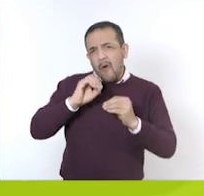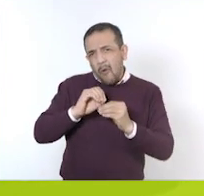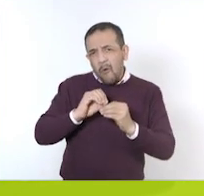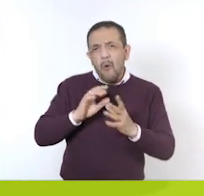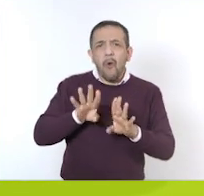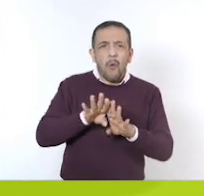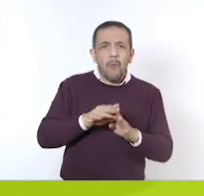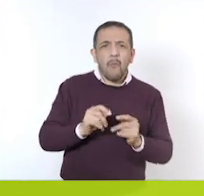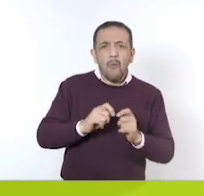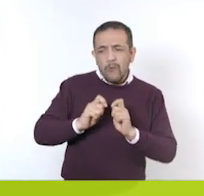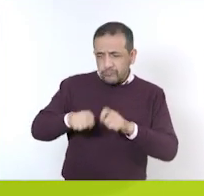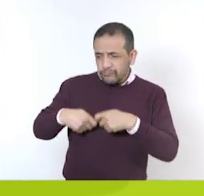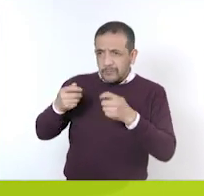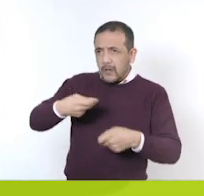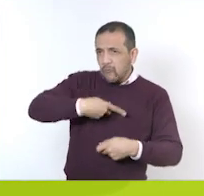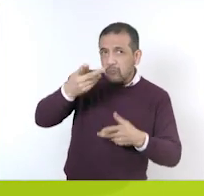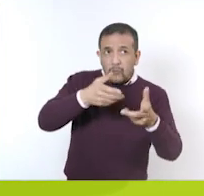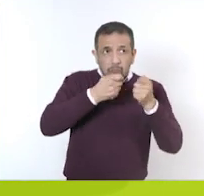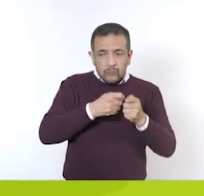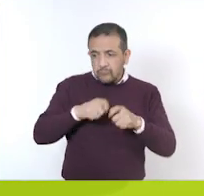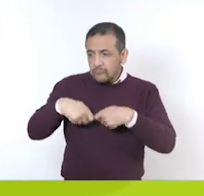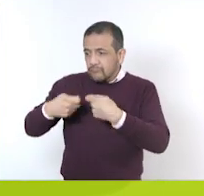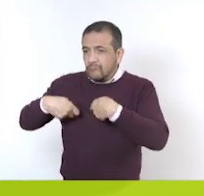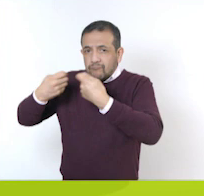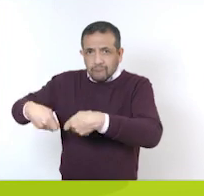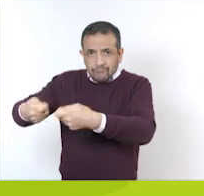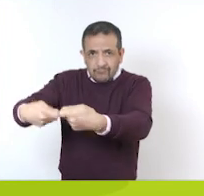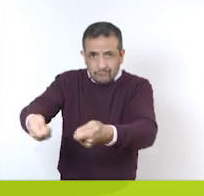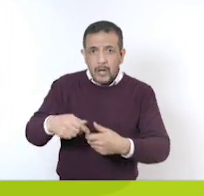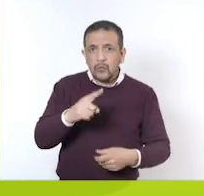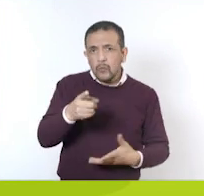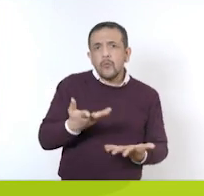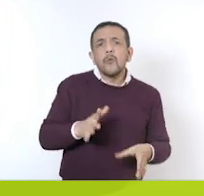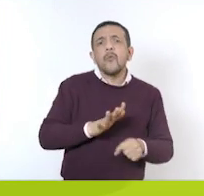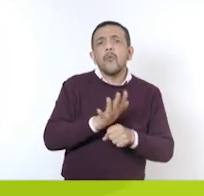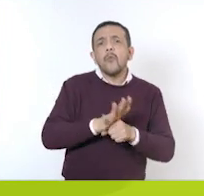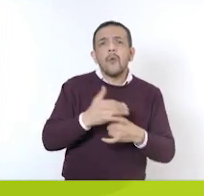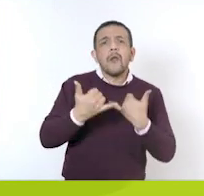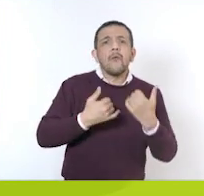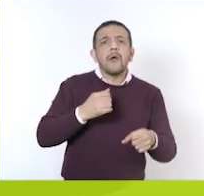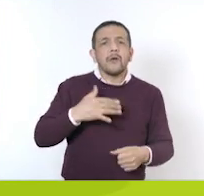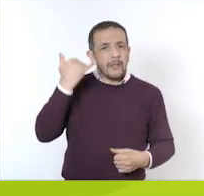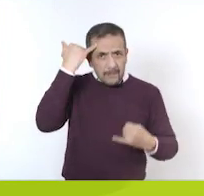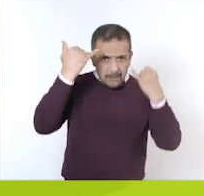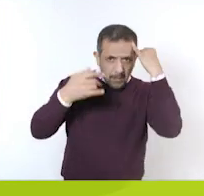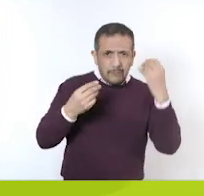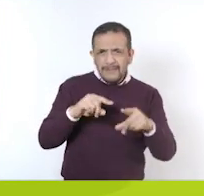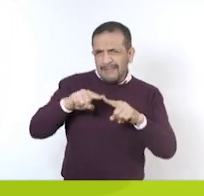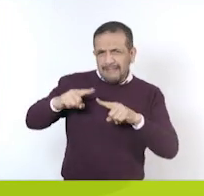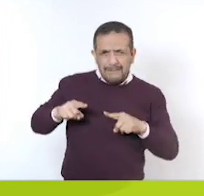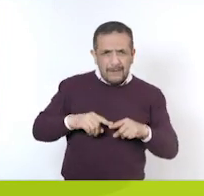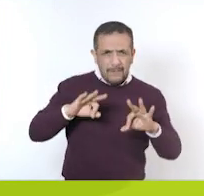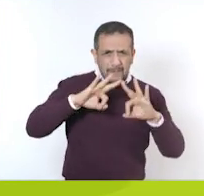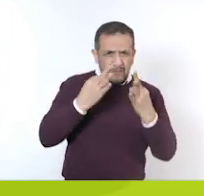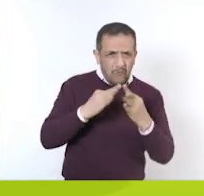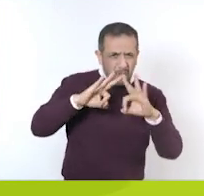utilizando el platillo como estafeta. ¿Qué otro juego se les ocurre? ¡Hay muchas